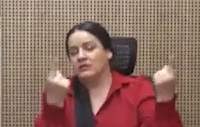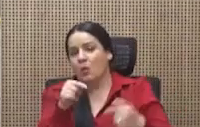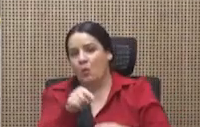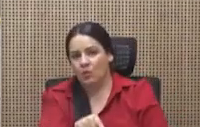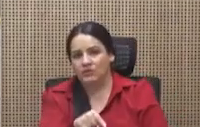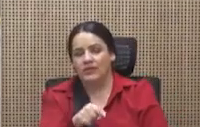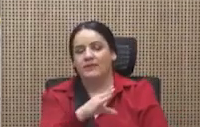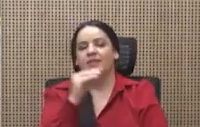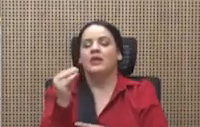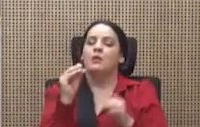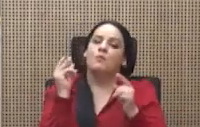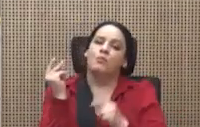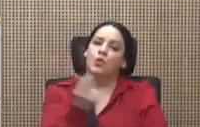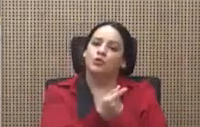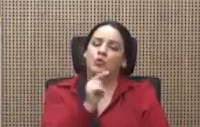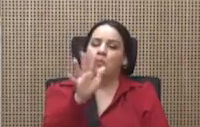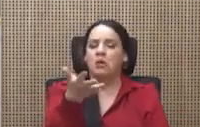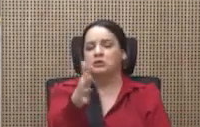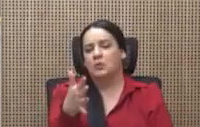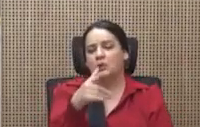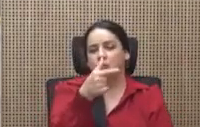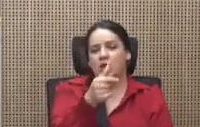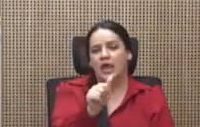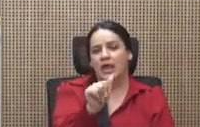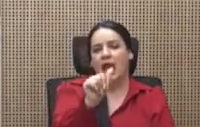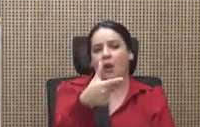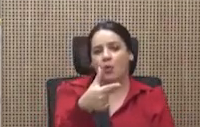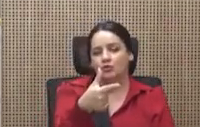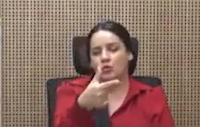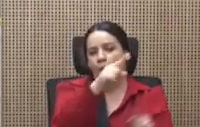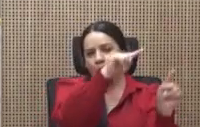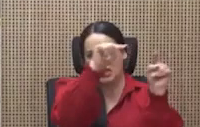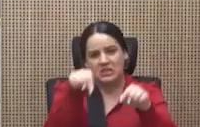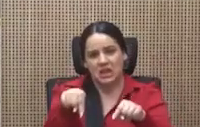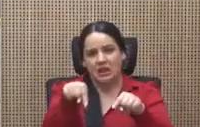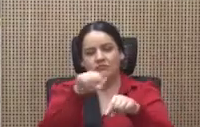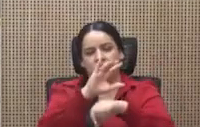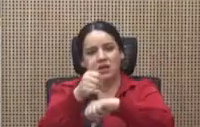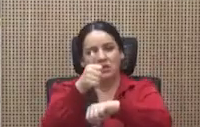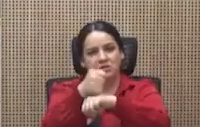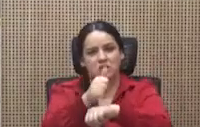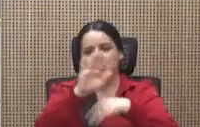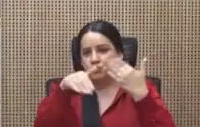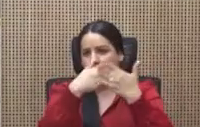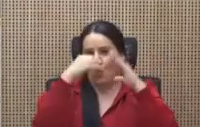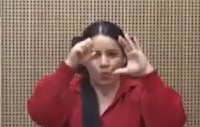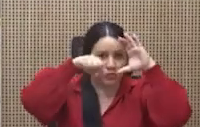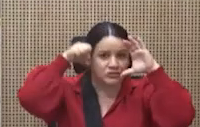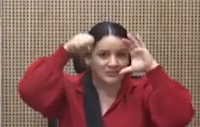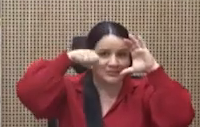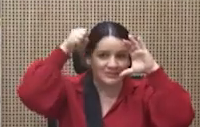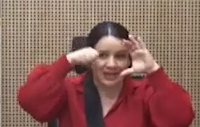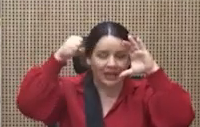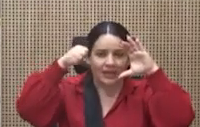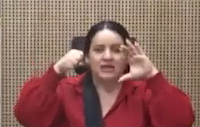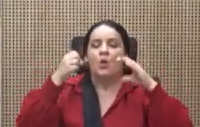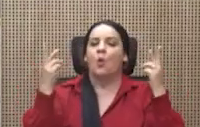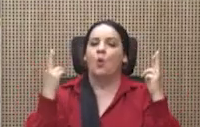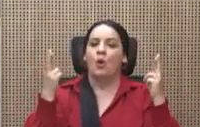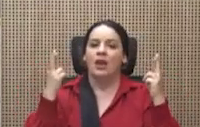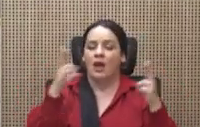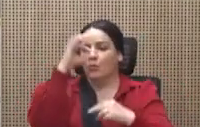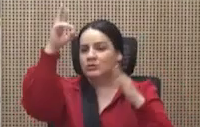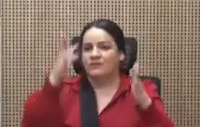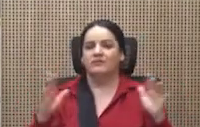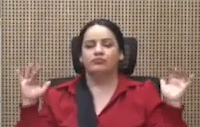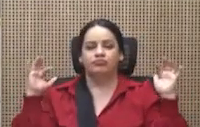estará en Costa Rica A mediados de agosto más o menos según lo que nos dicen y Esperamos que en todos los cines los costarricenses abarroten las salas puedan